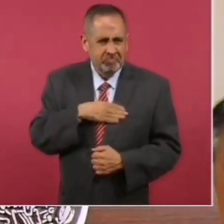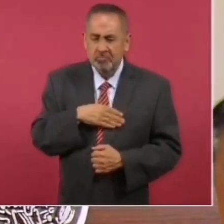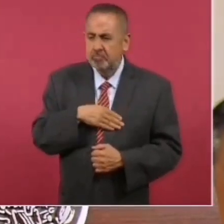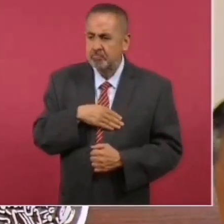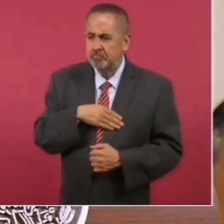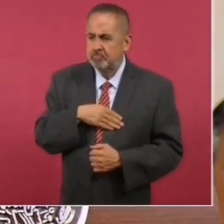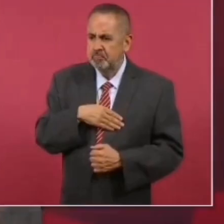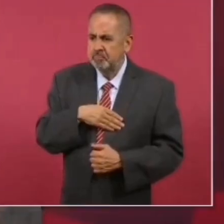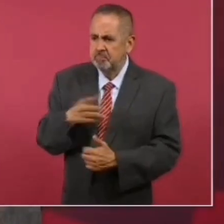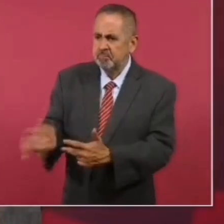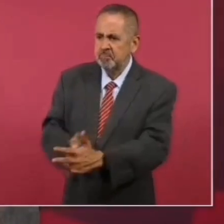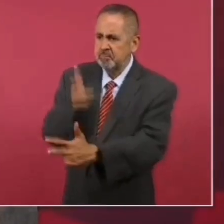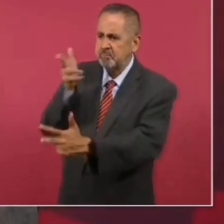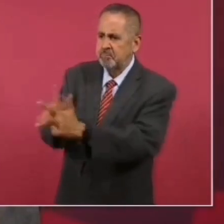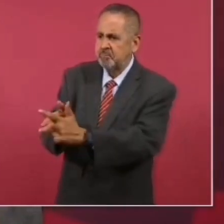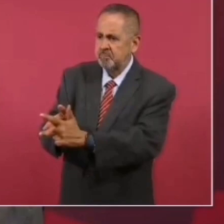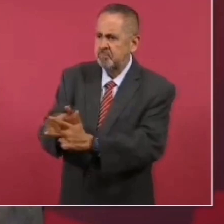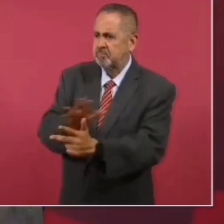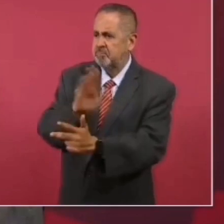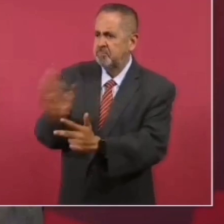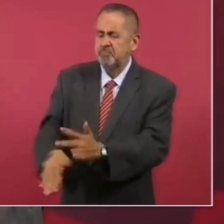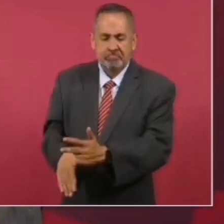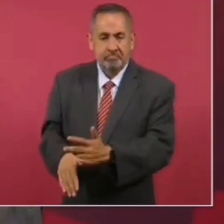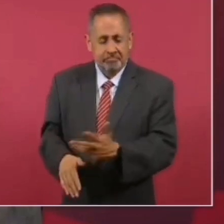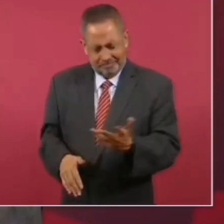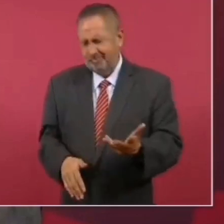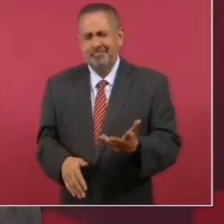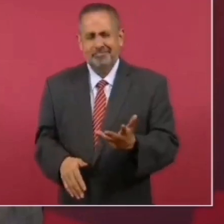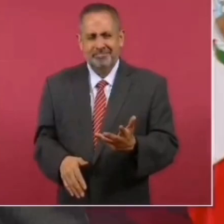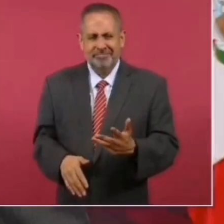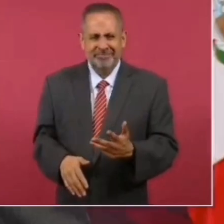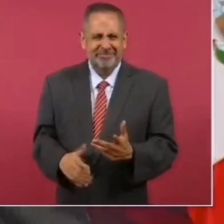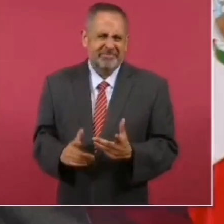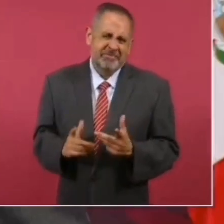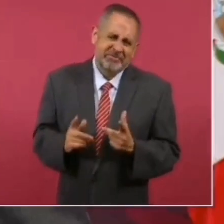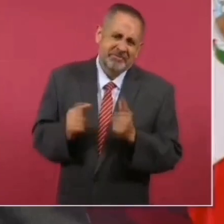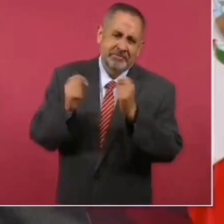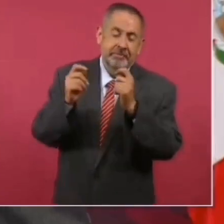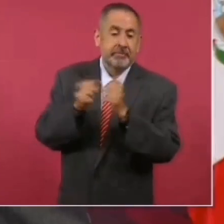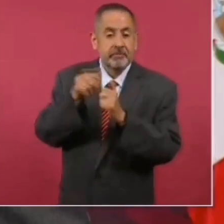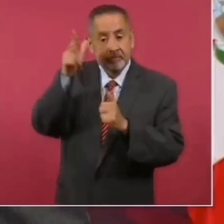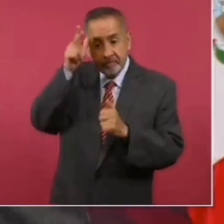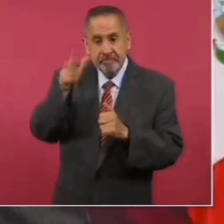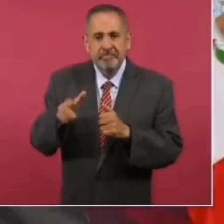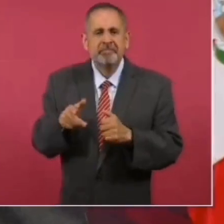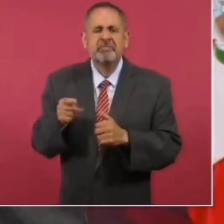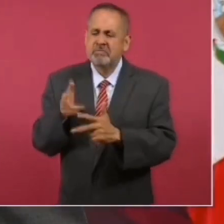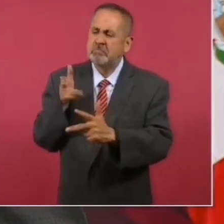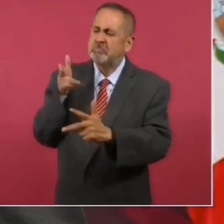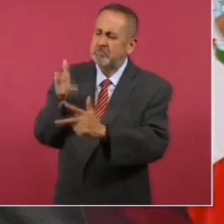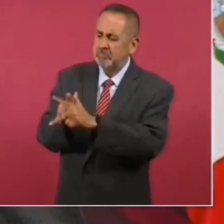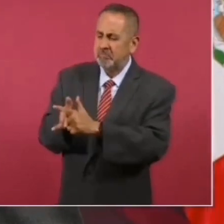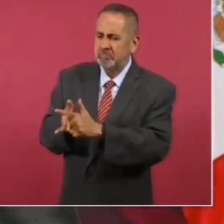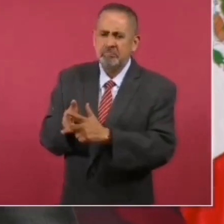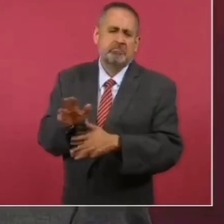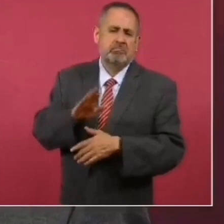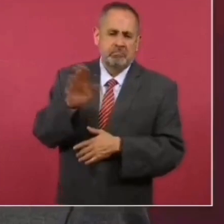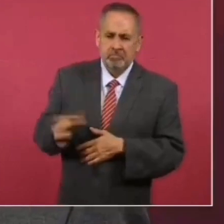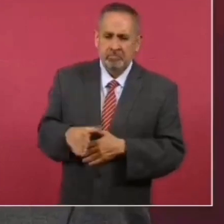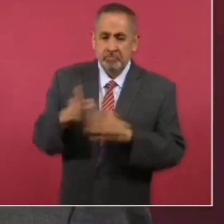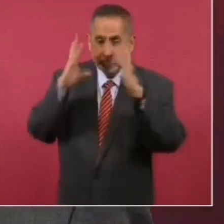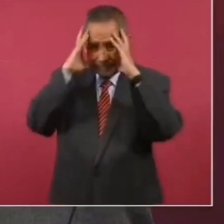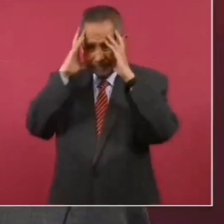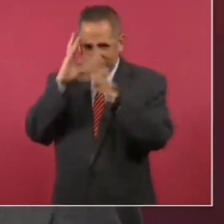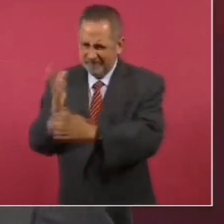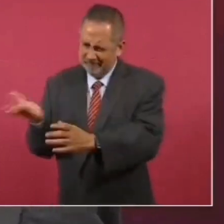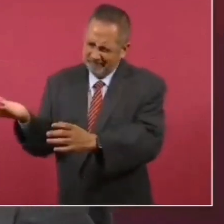les quitaron la vida. Y todavía se ensañaron con Hidalgo, porque no solo lo asesinan, le